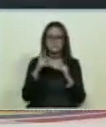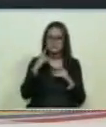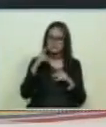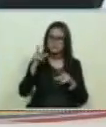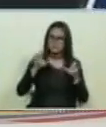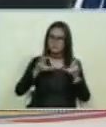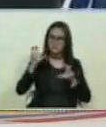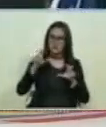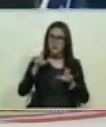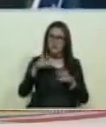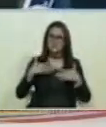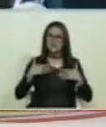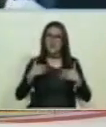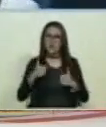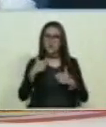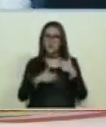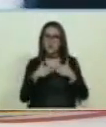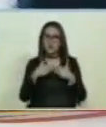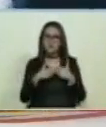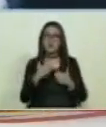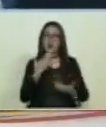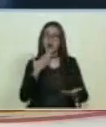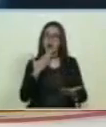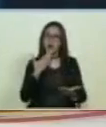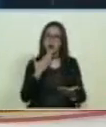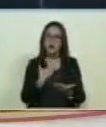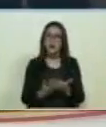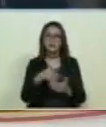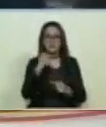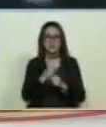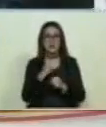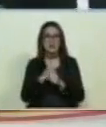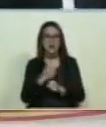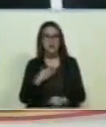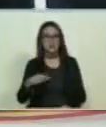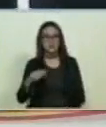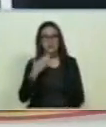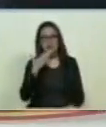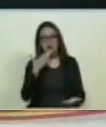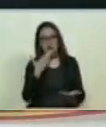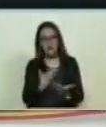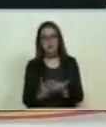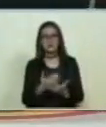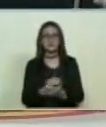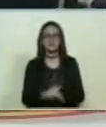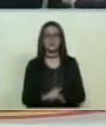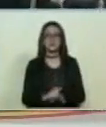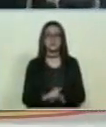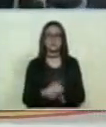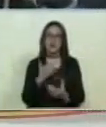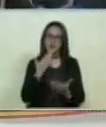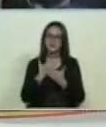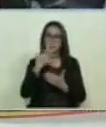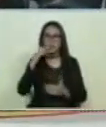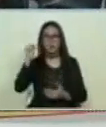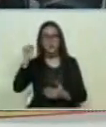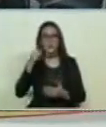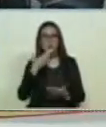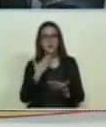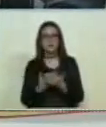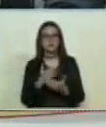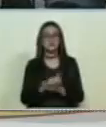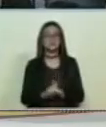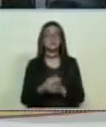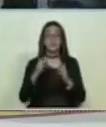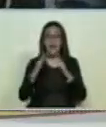diagnosticó esos casos de salud. Gracias por ese trabajo, presidente. Igualmente a esas, a ese casa a casa que